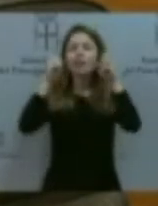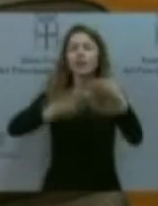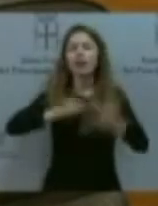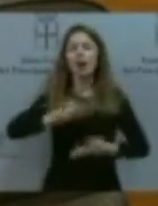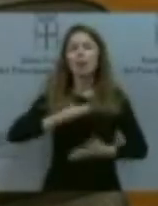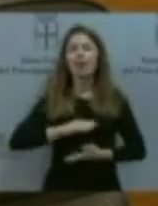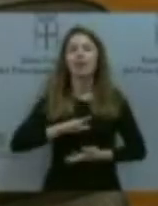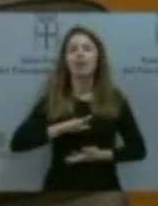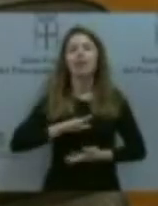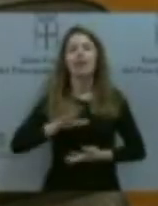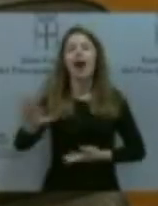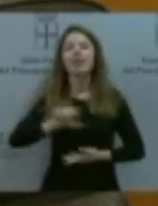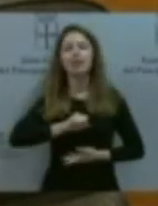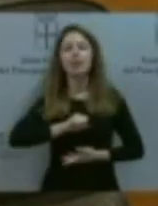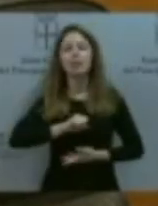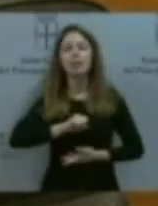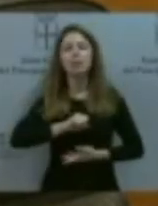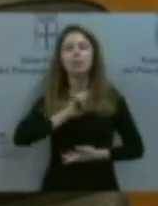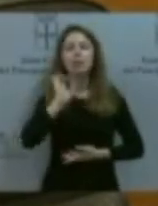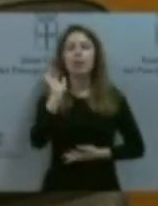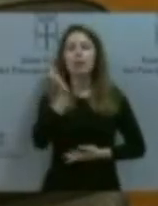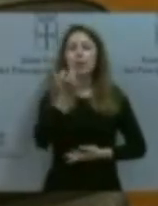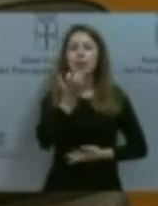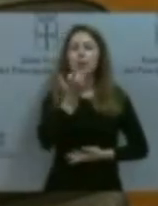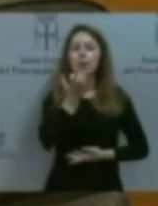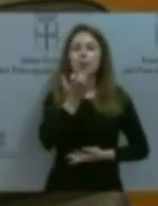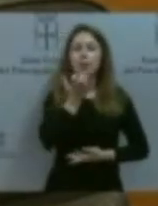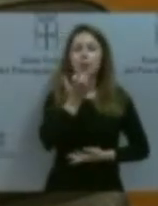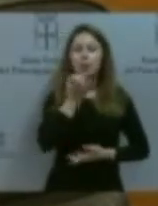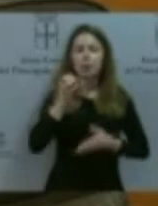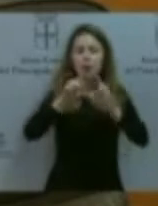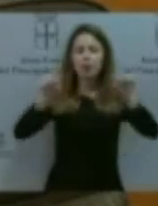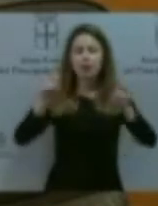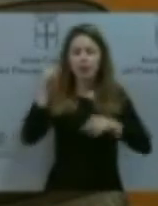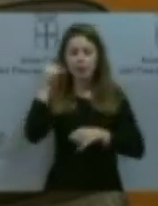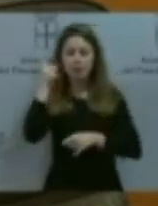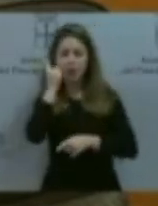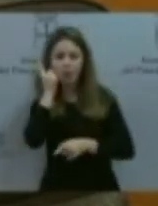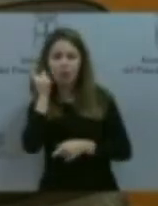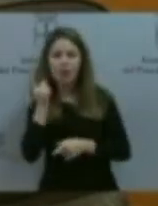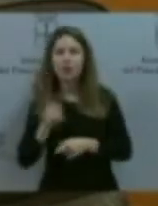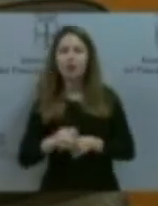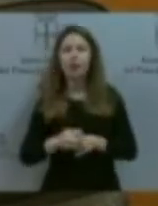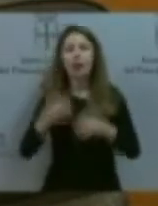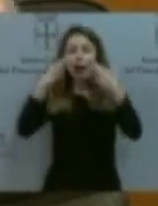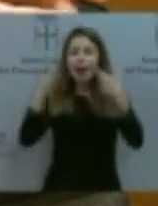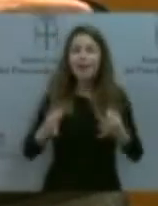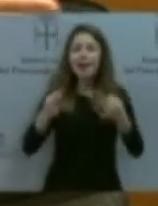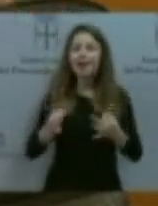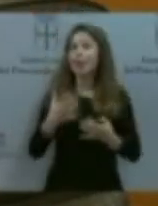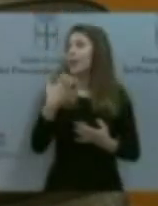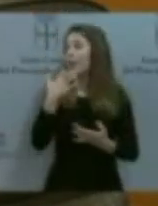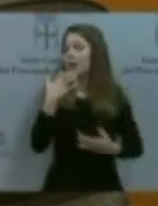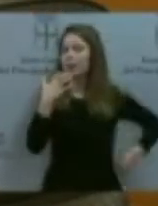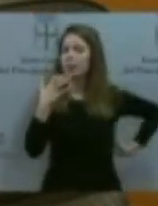distribución eléctrica, a las redes de antenas telefónicas, a quien en realidad está saliendo con mayores beneficios de